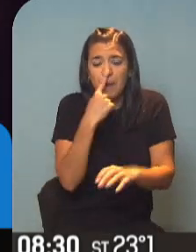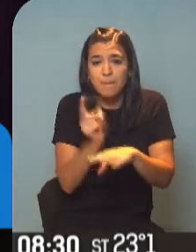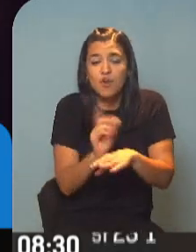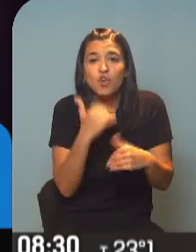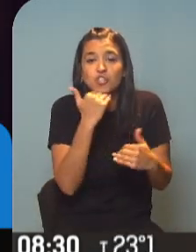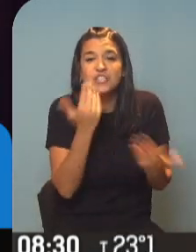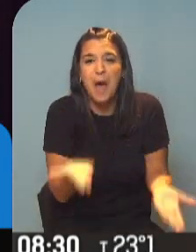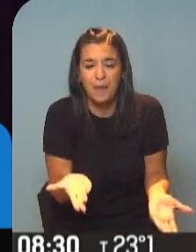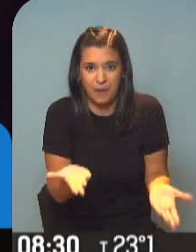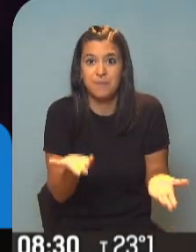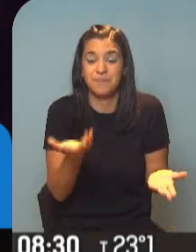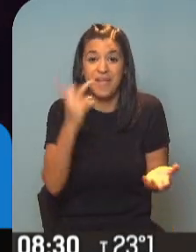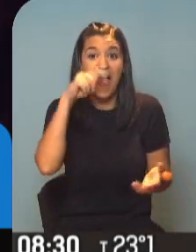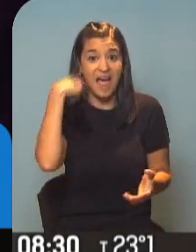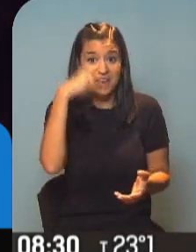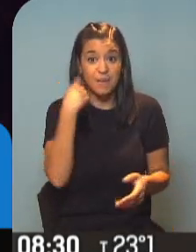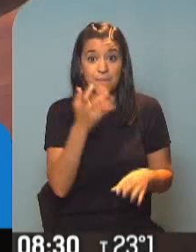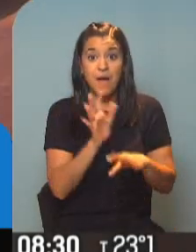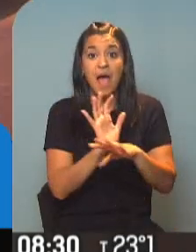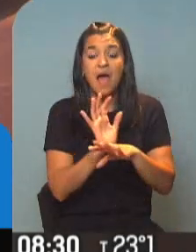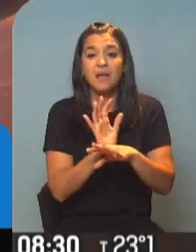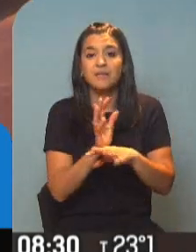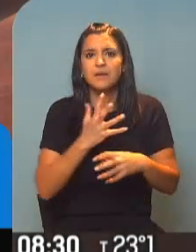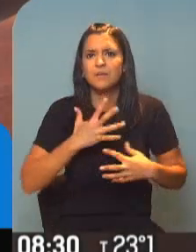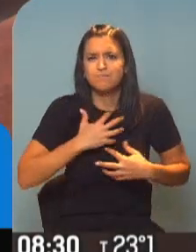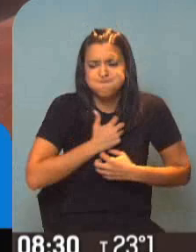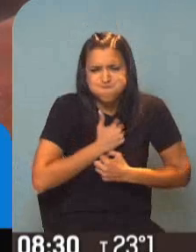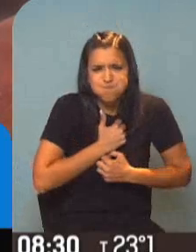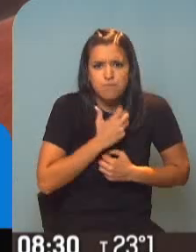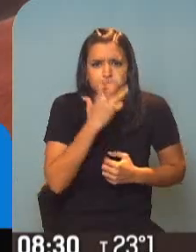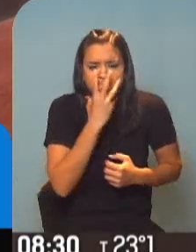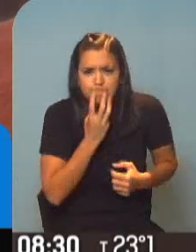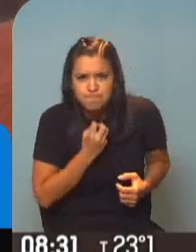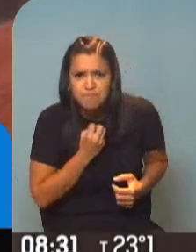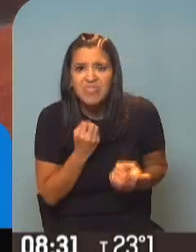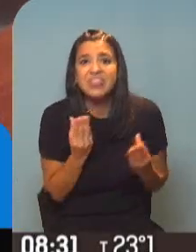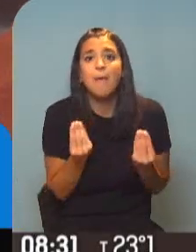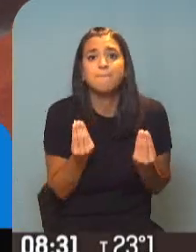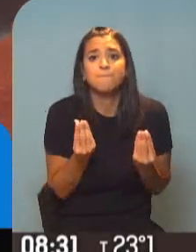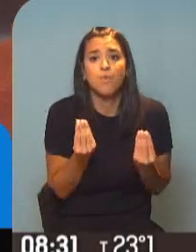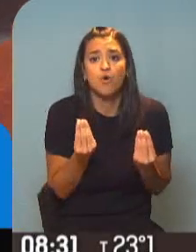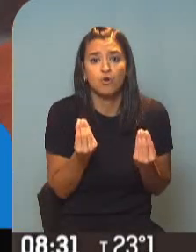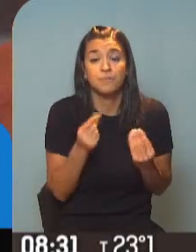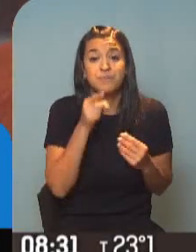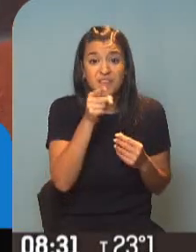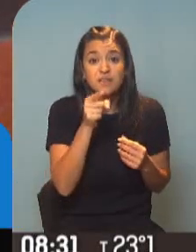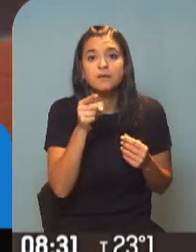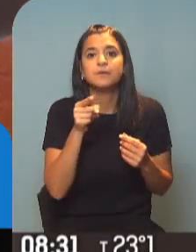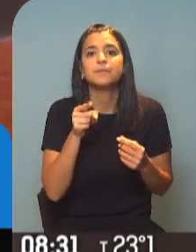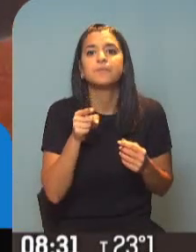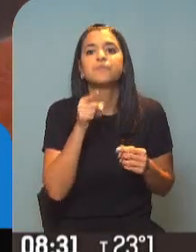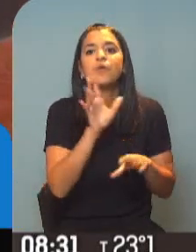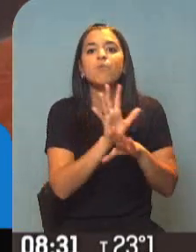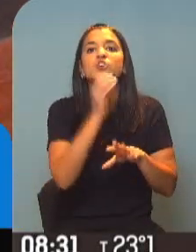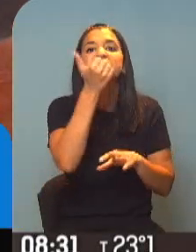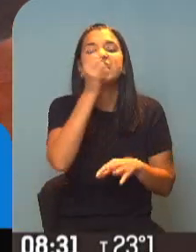para el animal hay zozobra y angustia hay temor todo esto que le pasa al animal hay